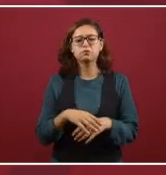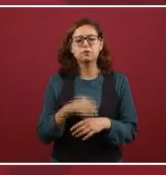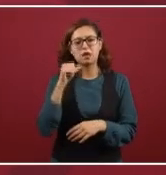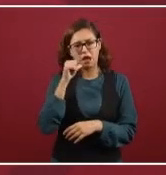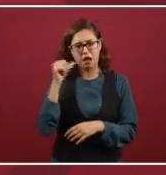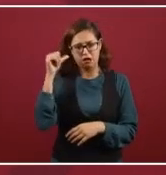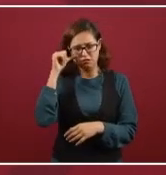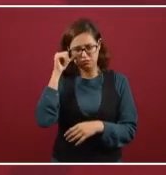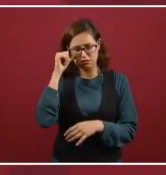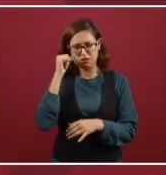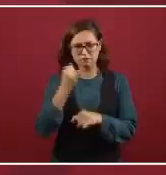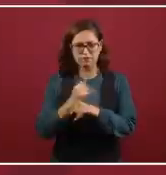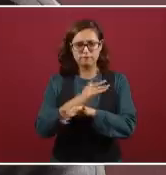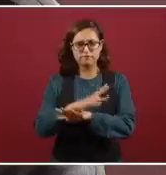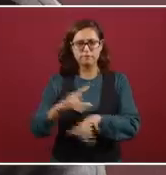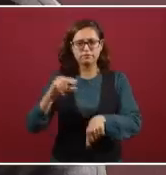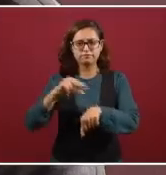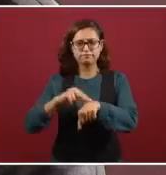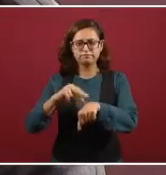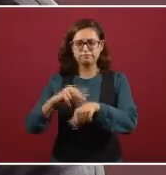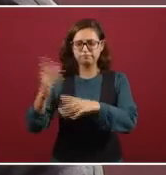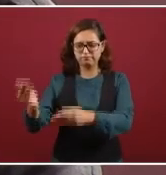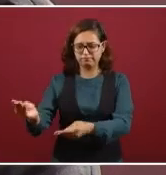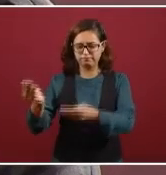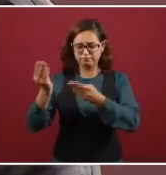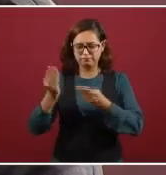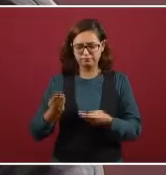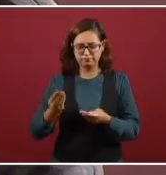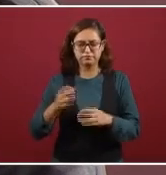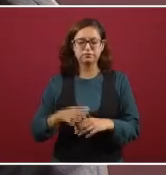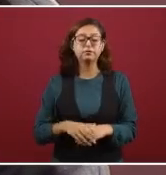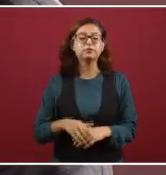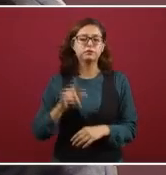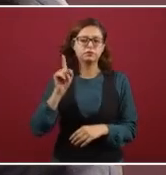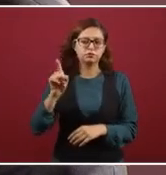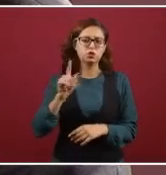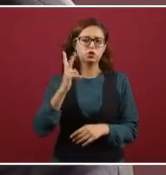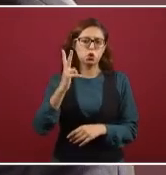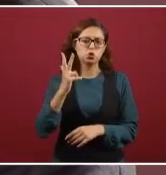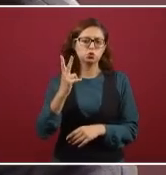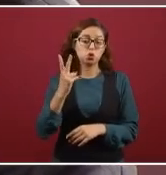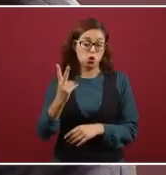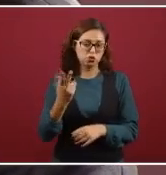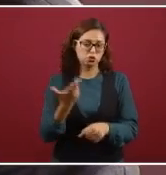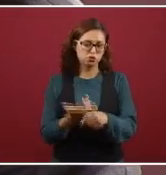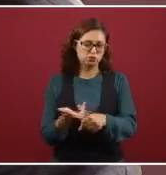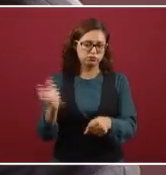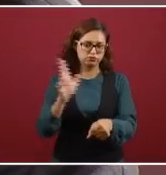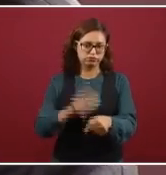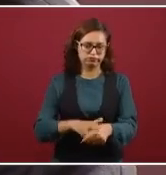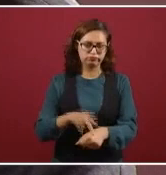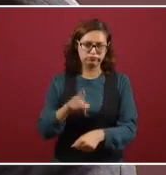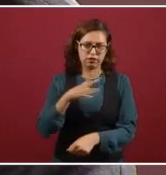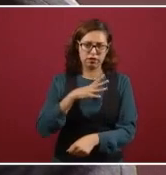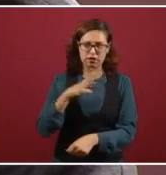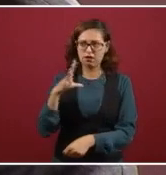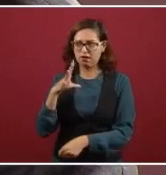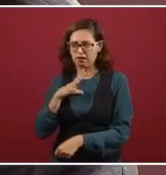persona. Esto en 2 centros médicos en El Paso. Y se han dado de